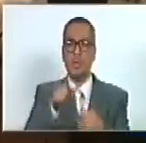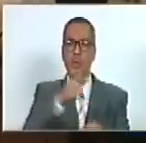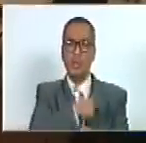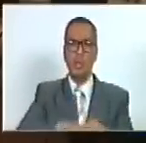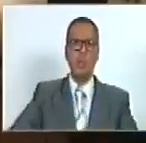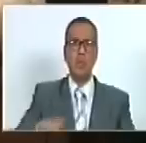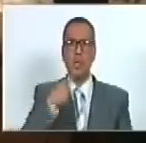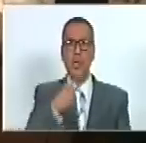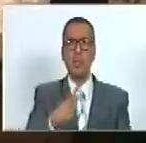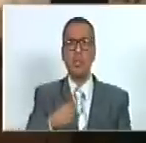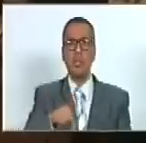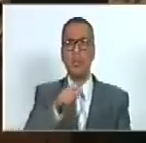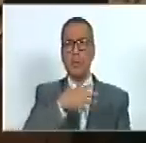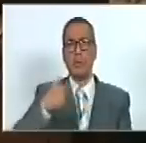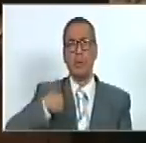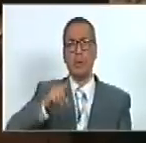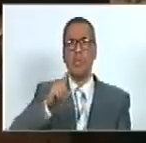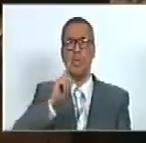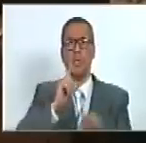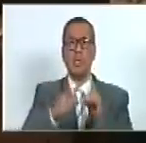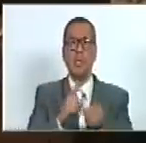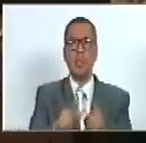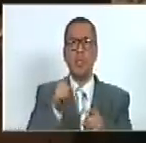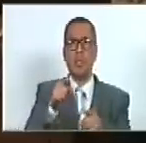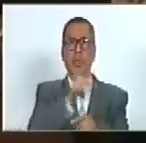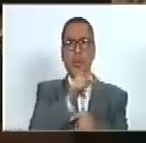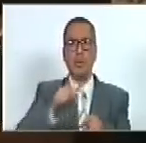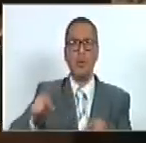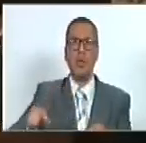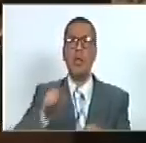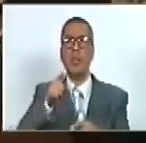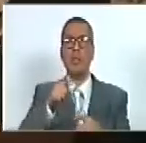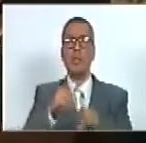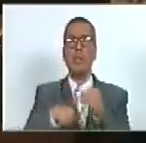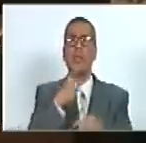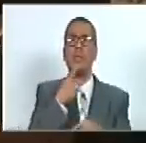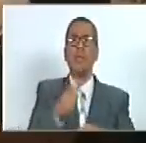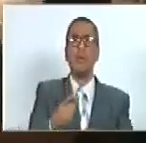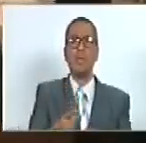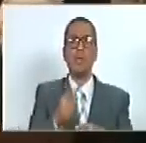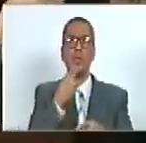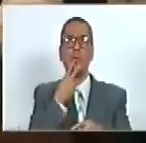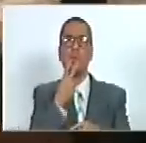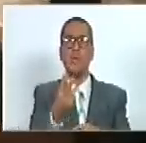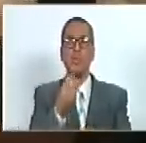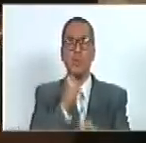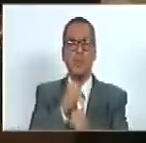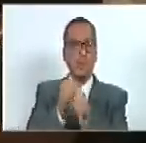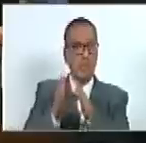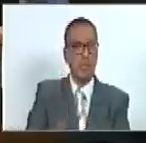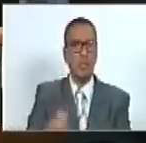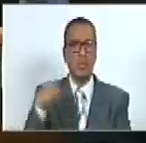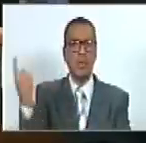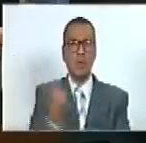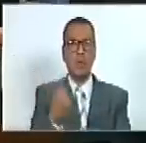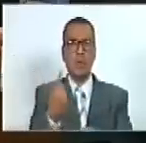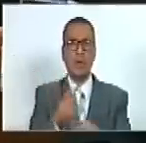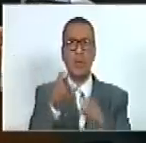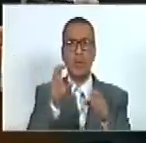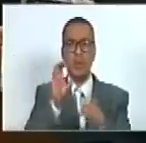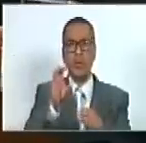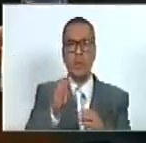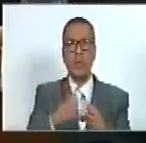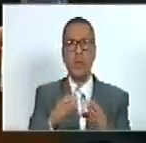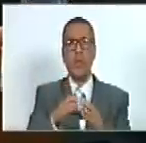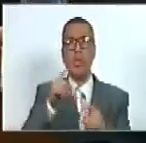presidente, tengo que decir que aquí hay algunos señores que se hacen llamar voceros de la clase obrera porque vienen de un partido que dice que